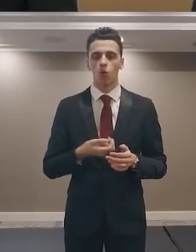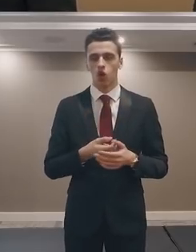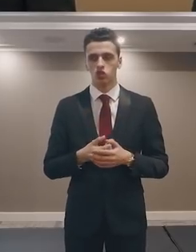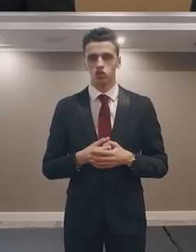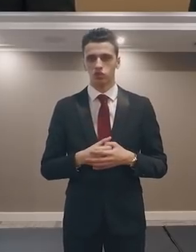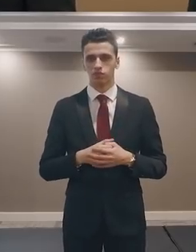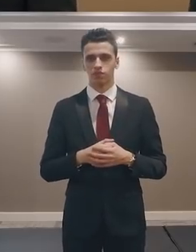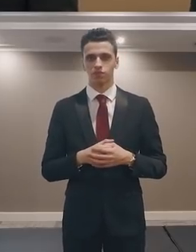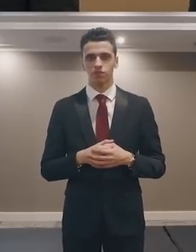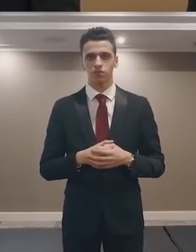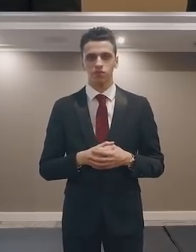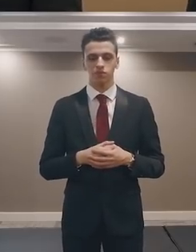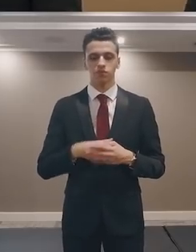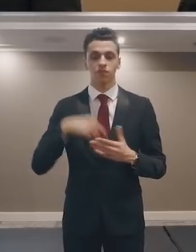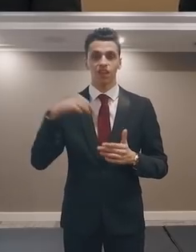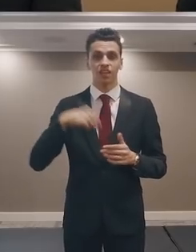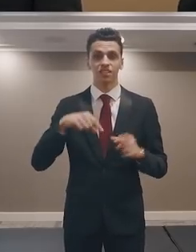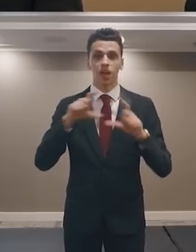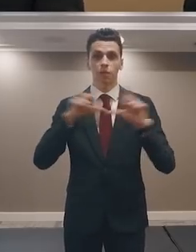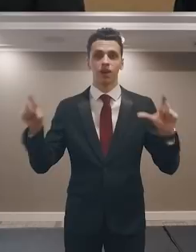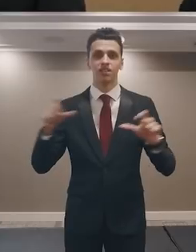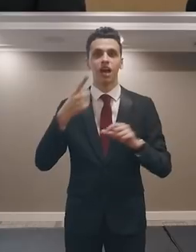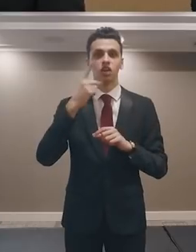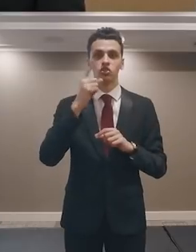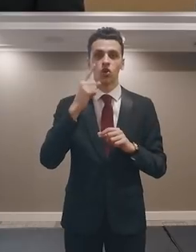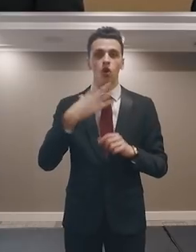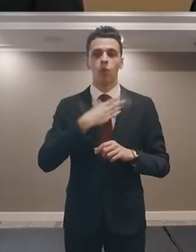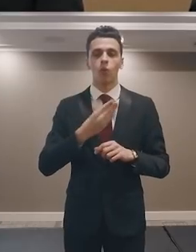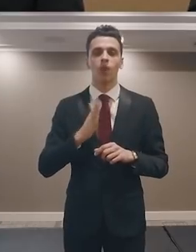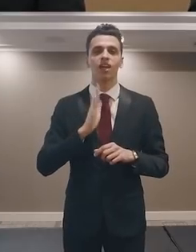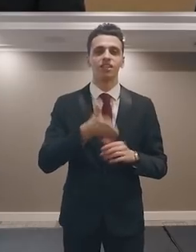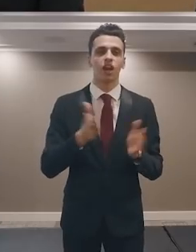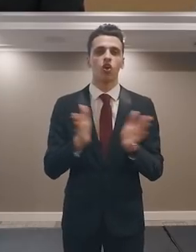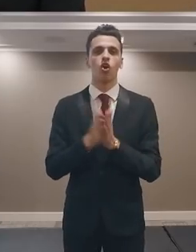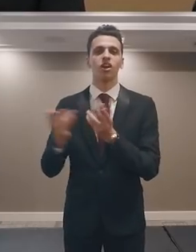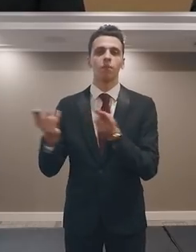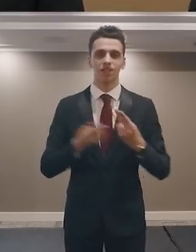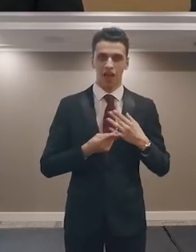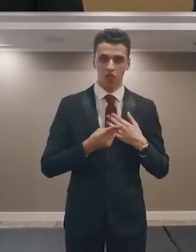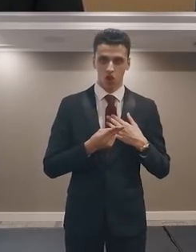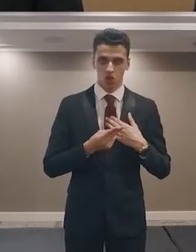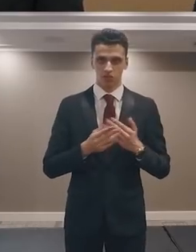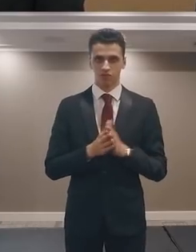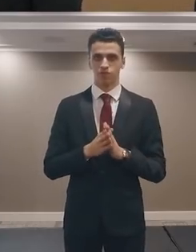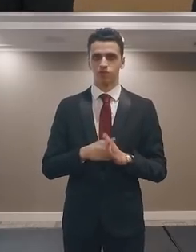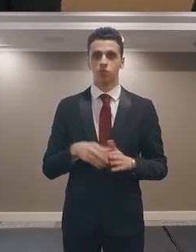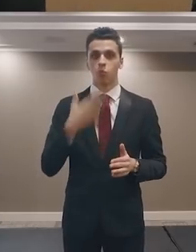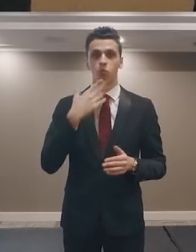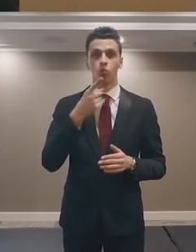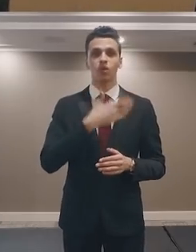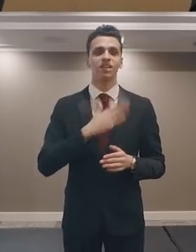que sólo se entra por invitación la persona que se ha invitado tiene la llave de invitados al club o no yo saliera el sobaco no os hubiera